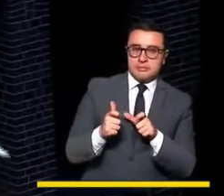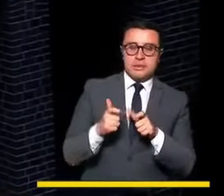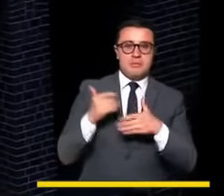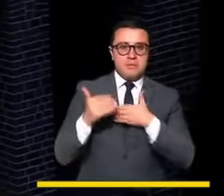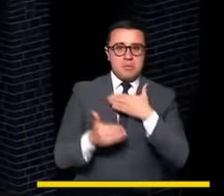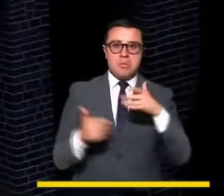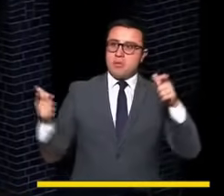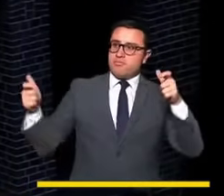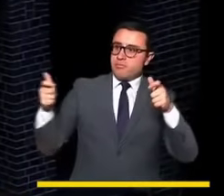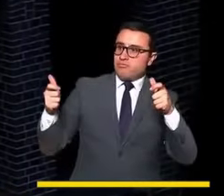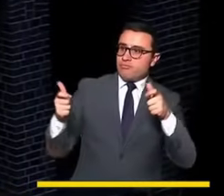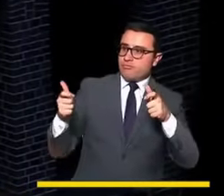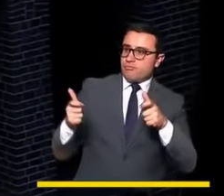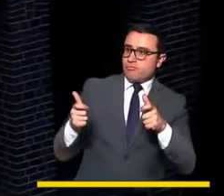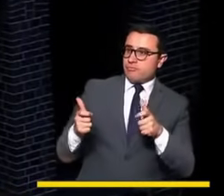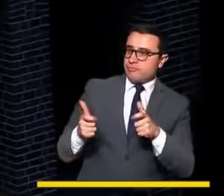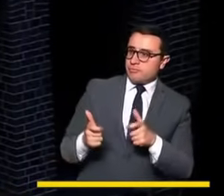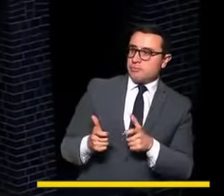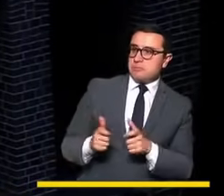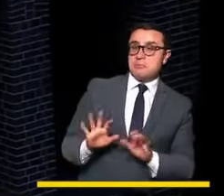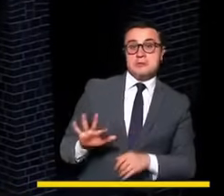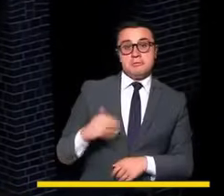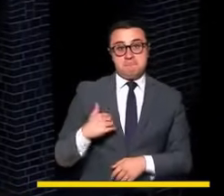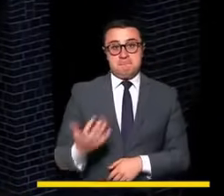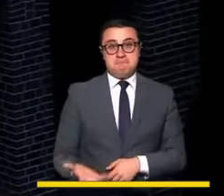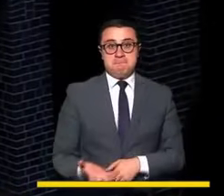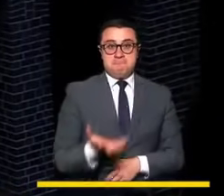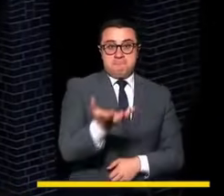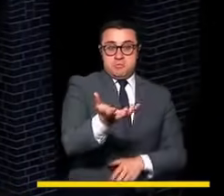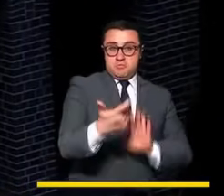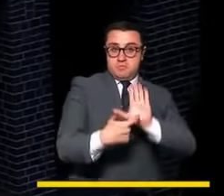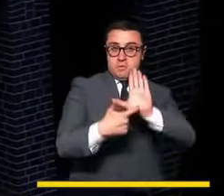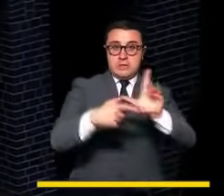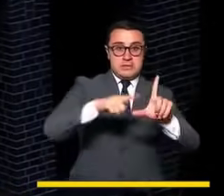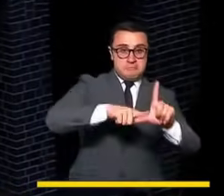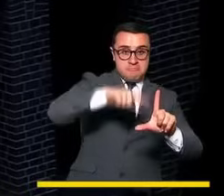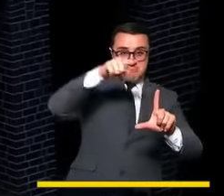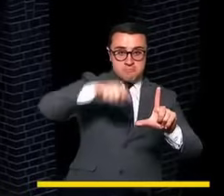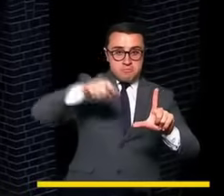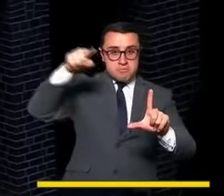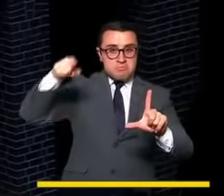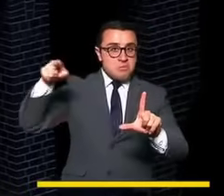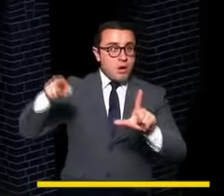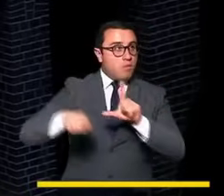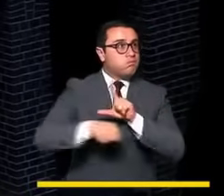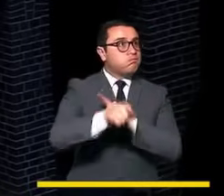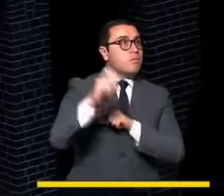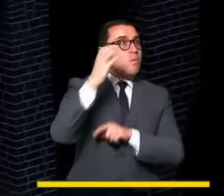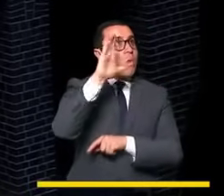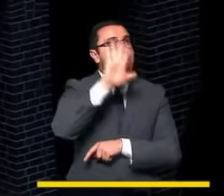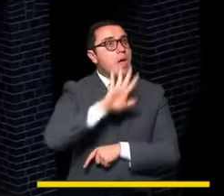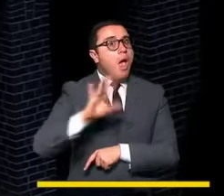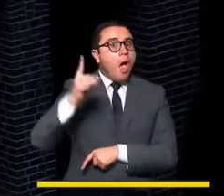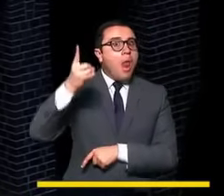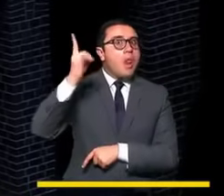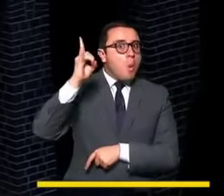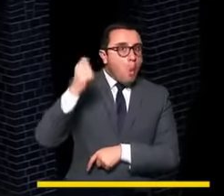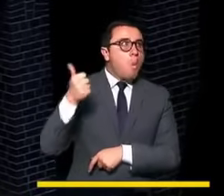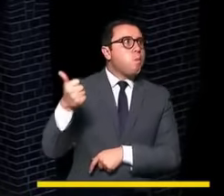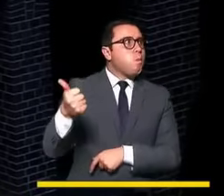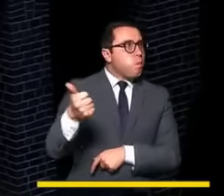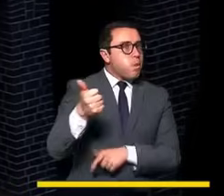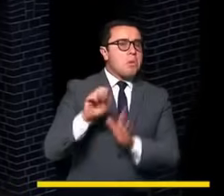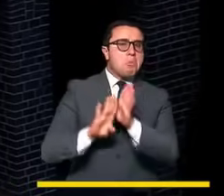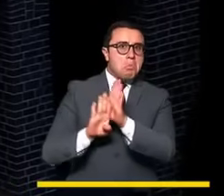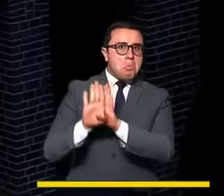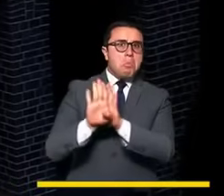aquí podríamos seguir hablando, pero solo lo dejo como indicadores de que algo está sucediendo. La